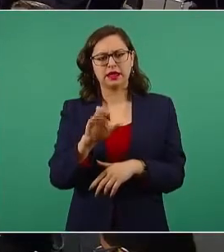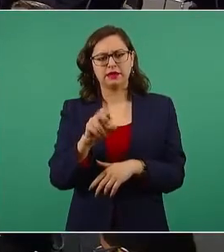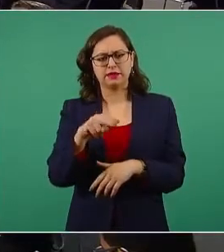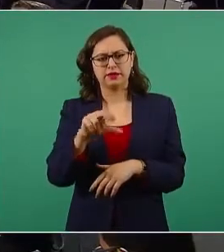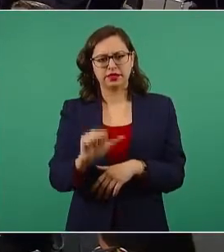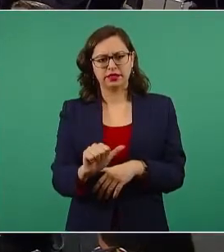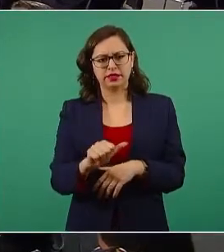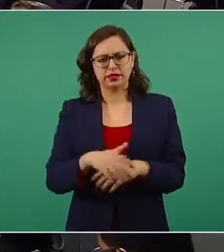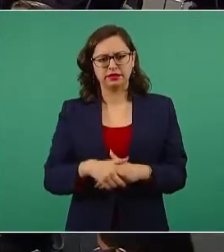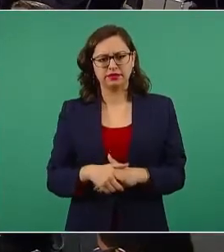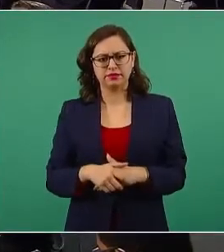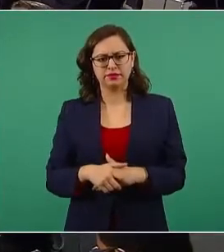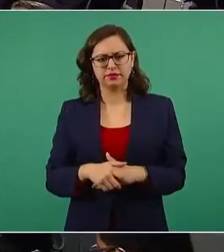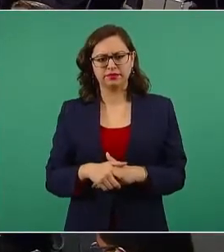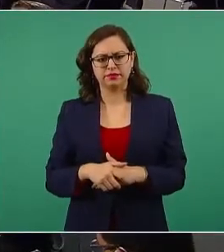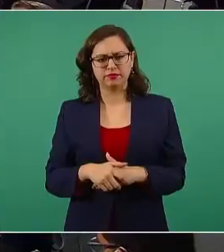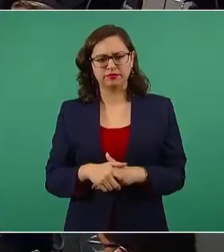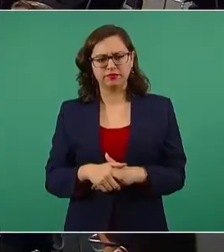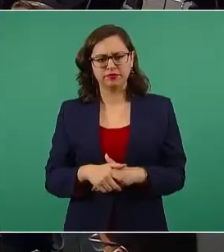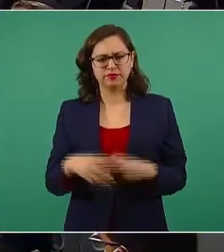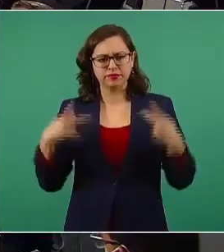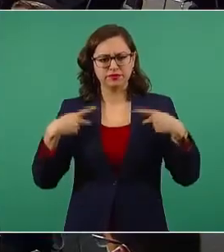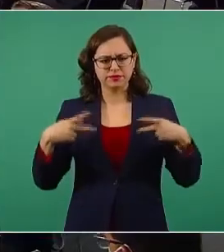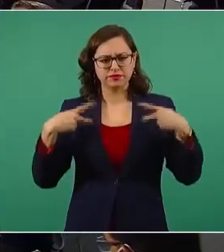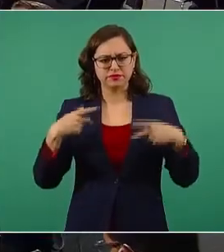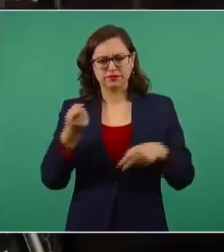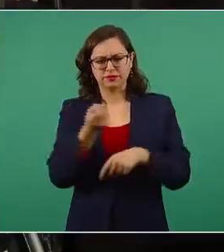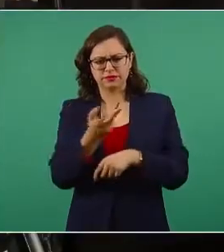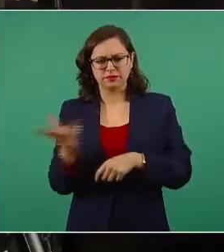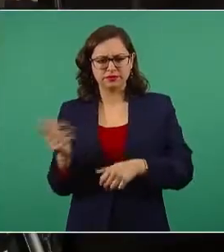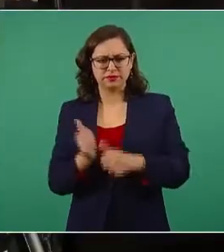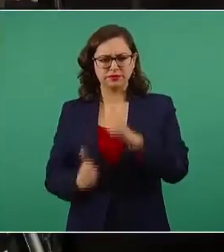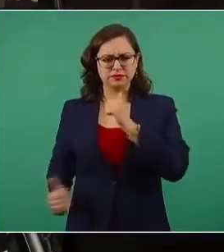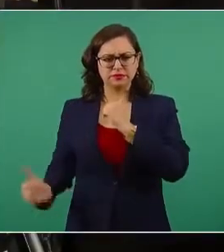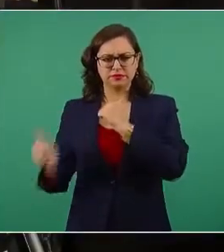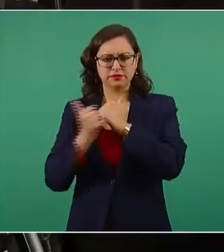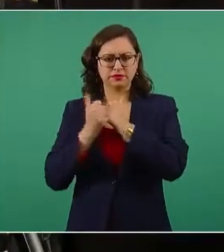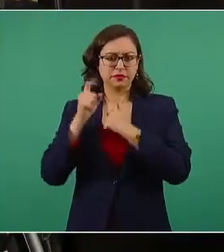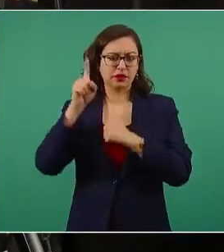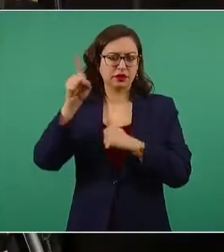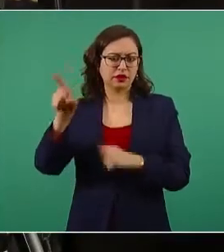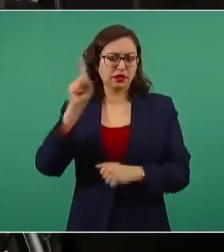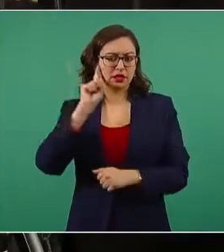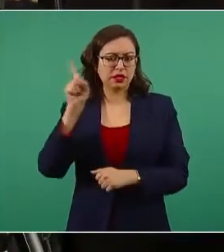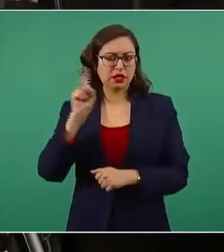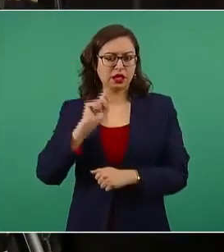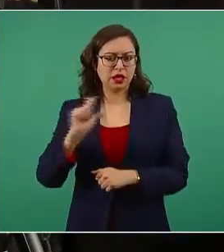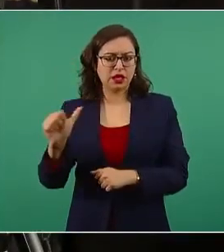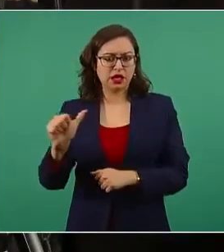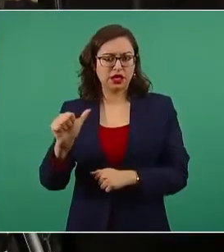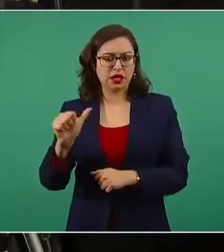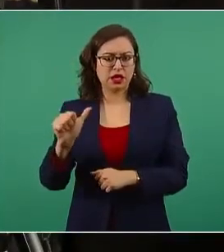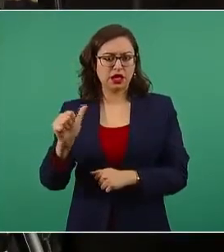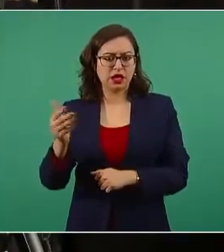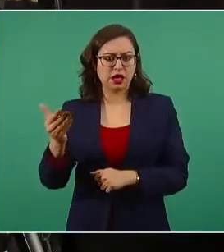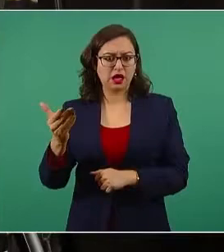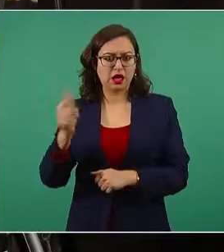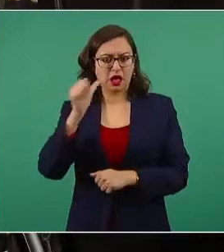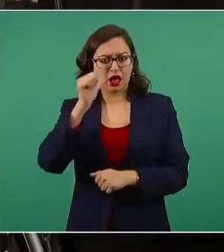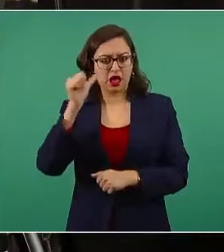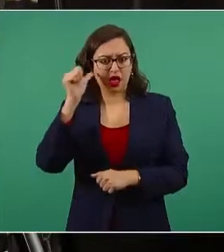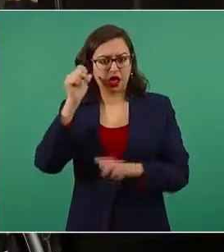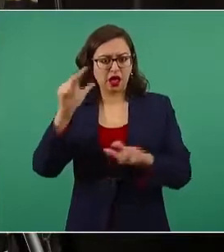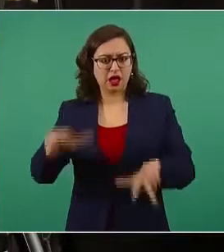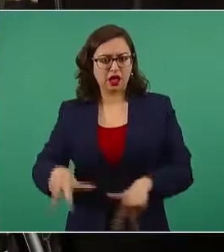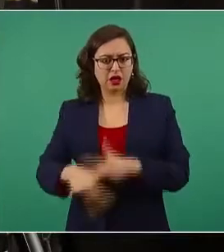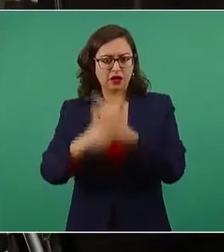Pública. Maestra, me pregunta la gente en Fresnillo, Zacatecas, que tuvieron una reunión virtual el día de ayer y